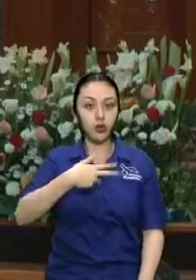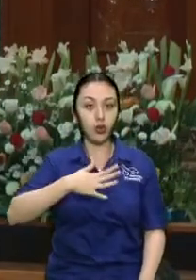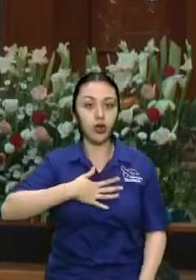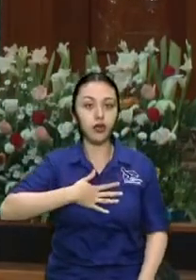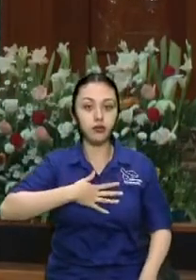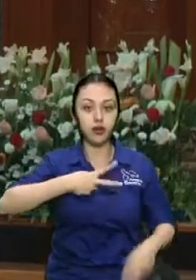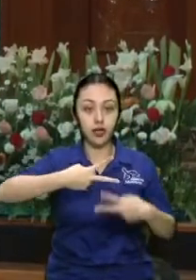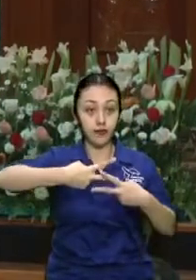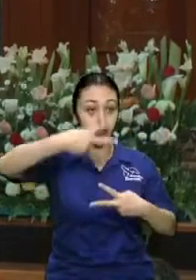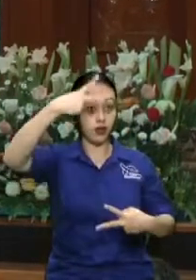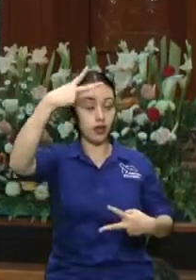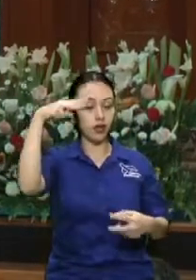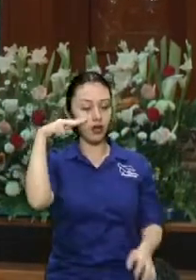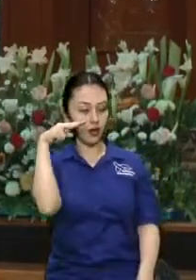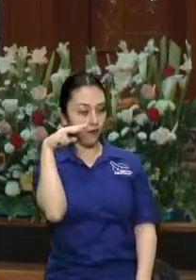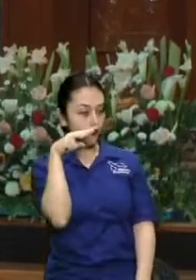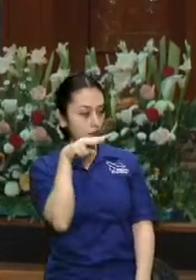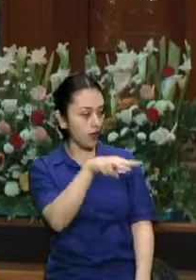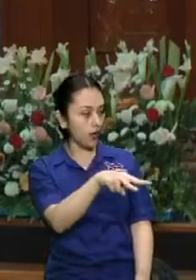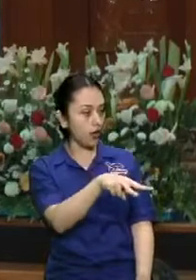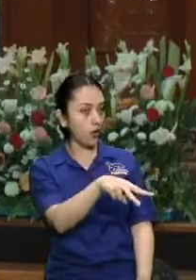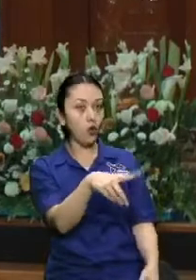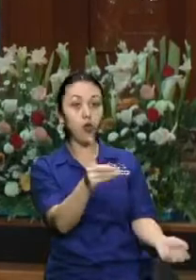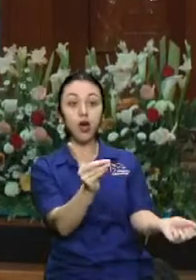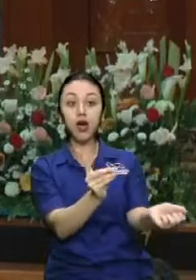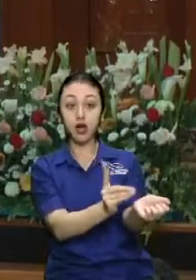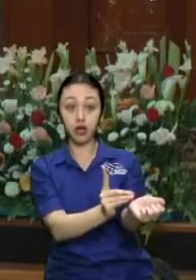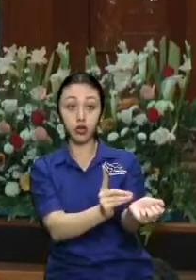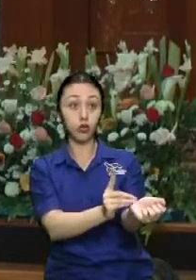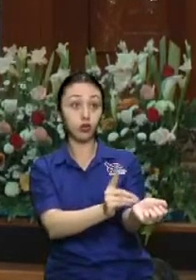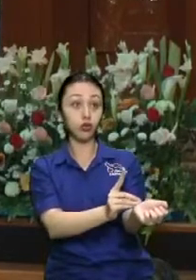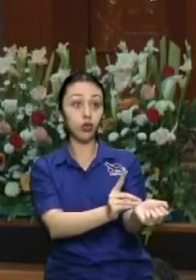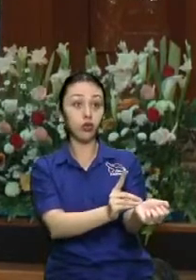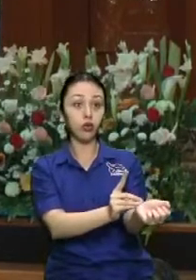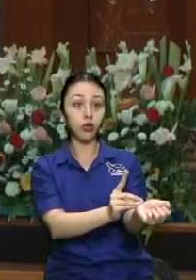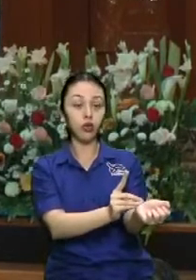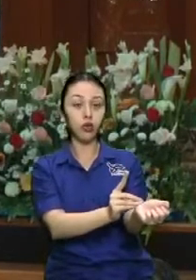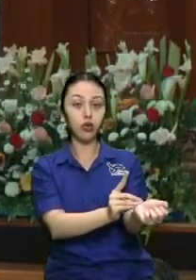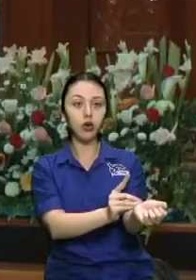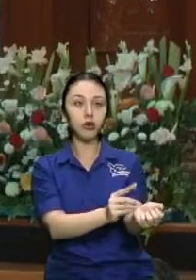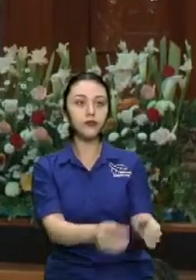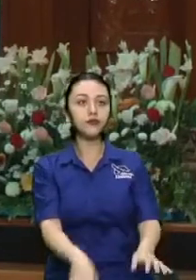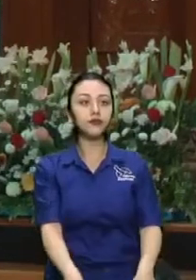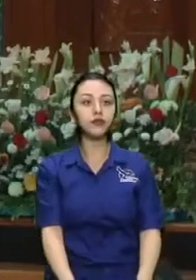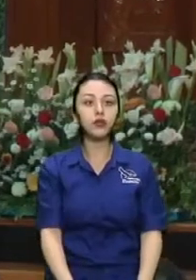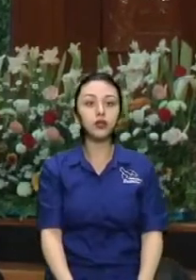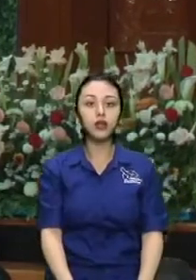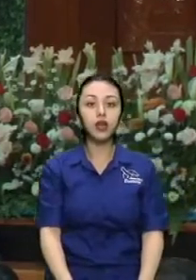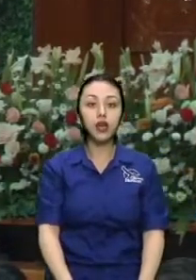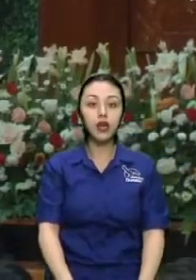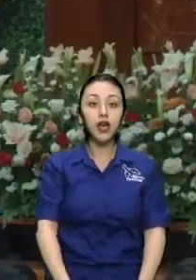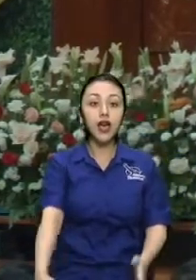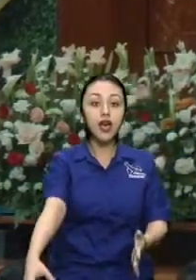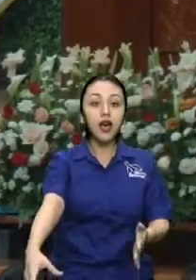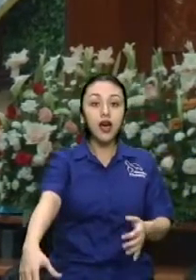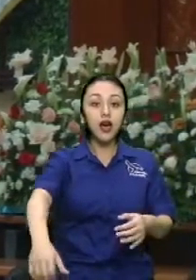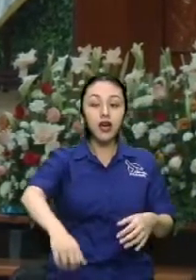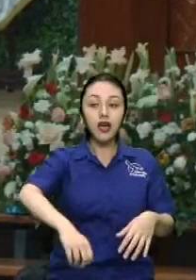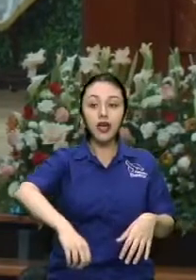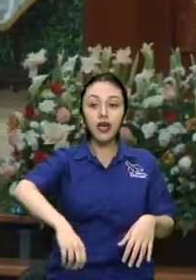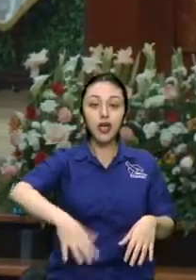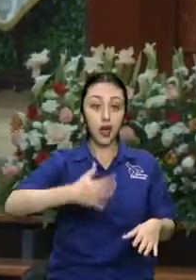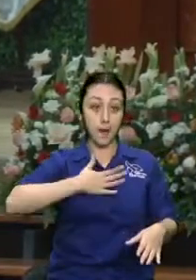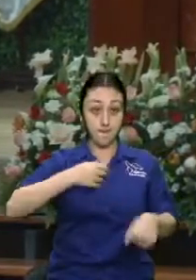El doctor en chancletas y en pants con aquel frío, lavándome mi carro.